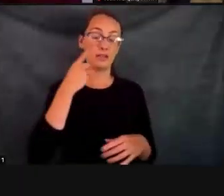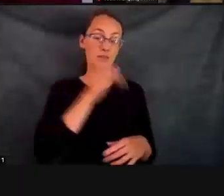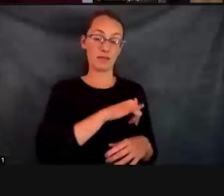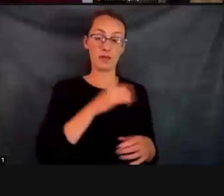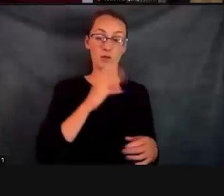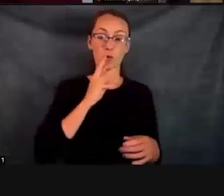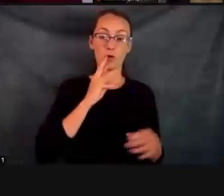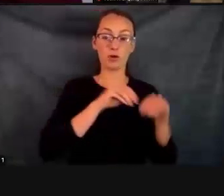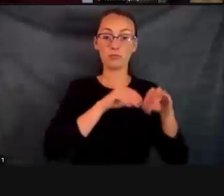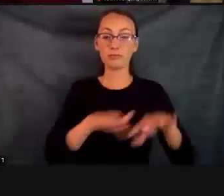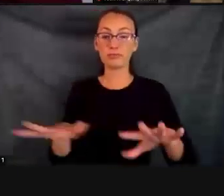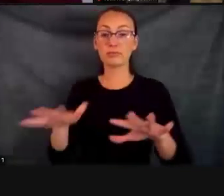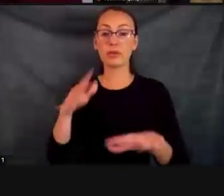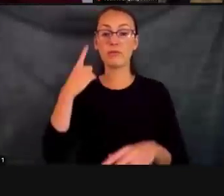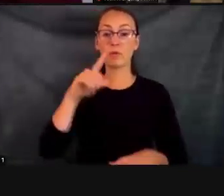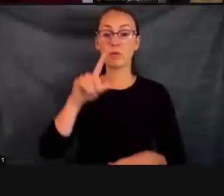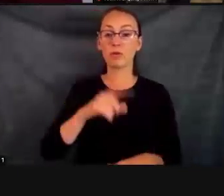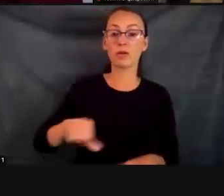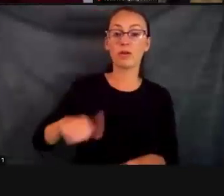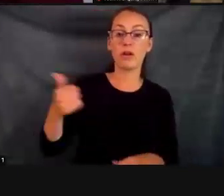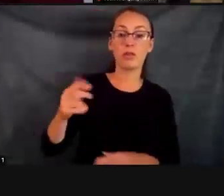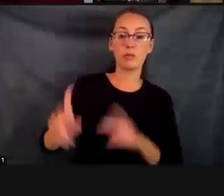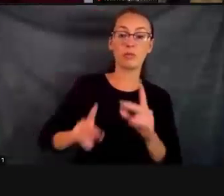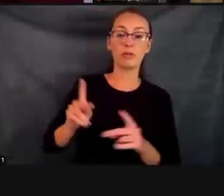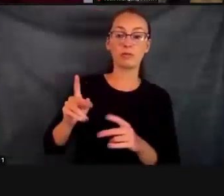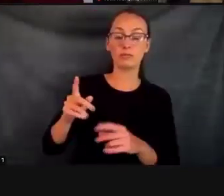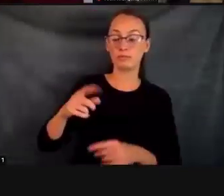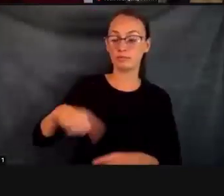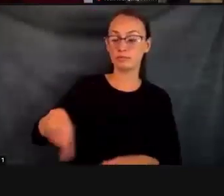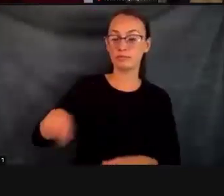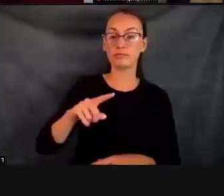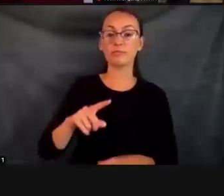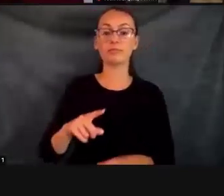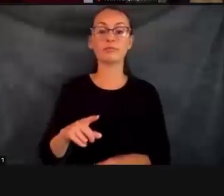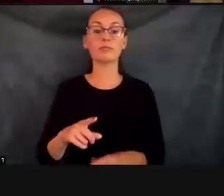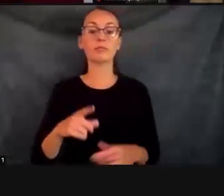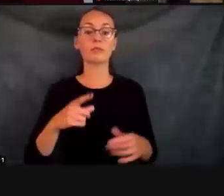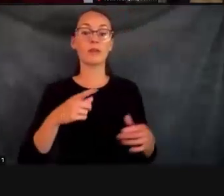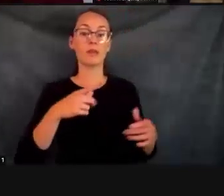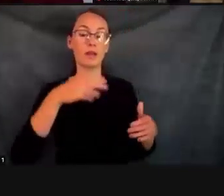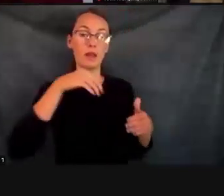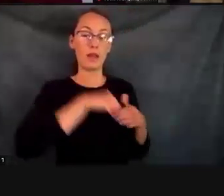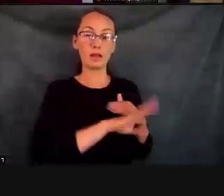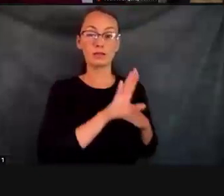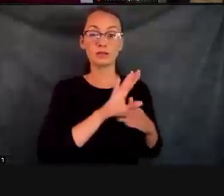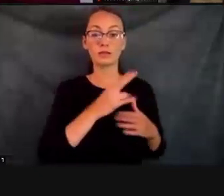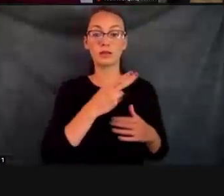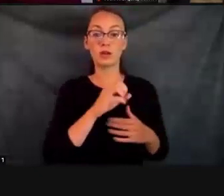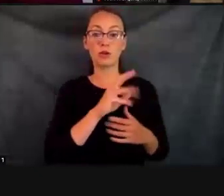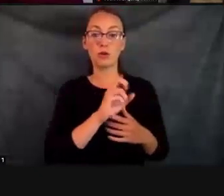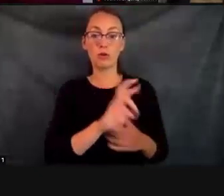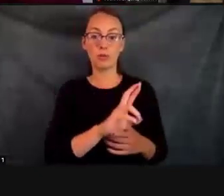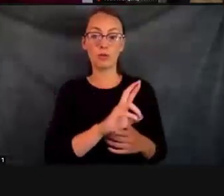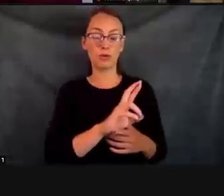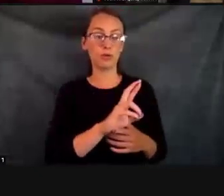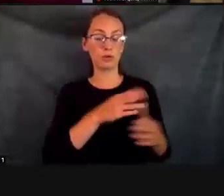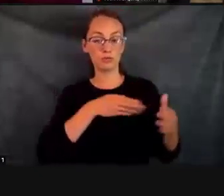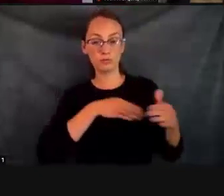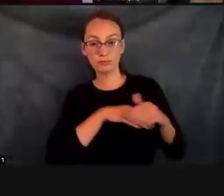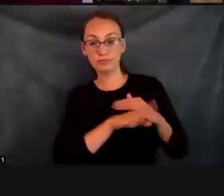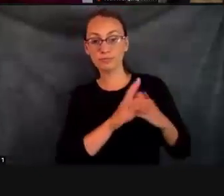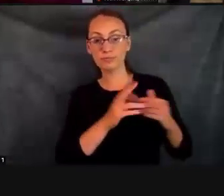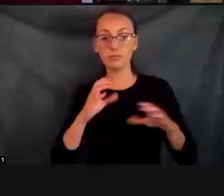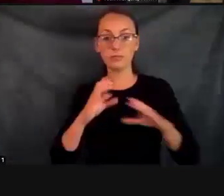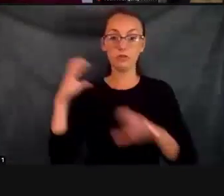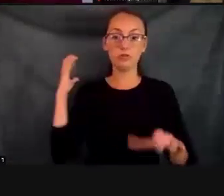no filtrada ha sido afectado durante mucho tiempo y el tráfico de camiones que entran y salen en el I-81 a